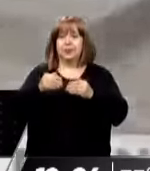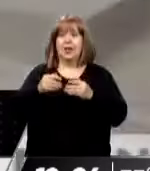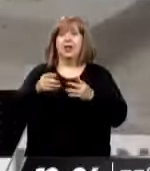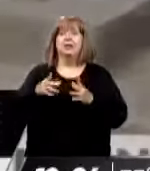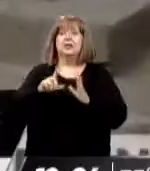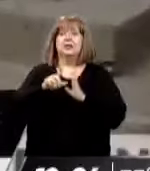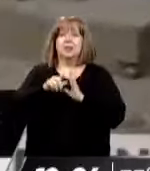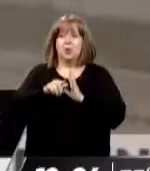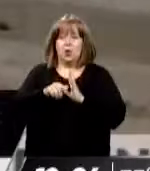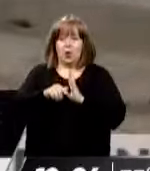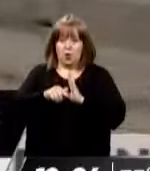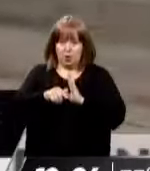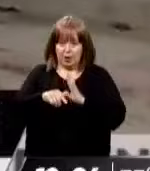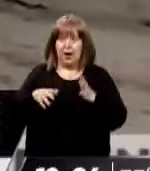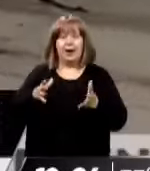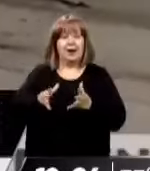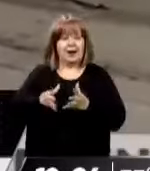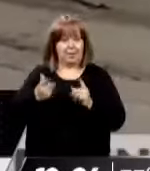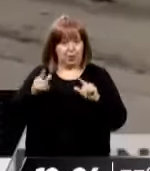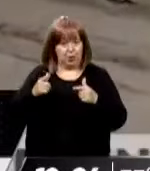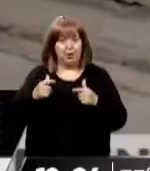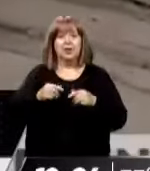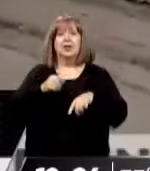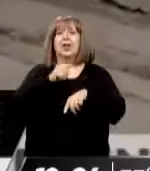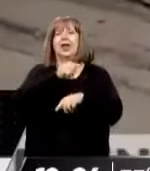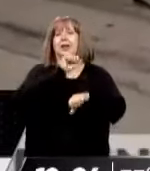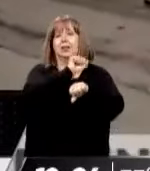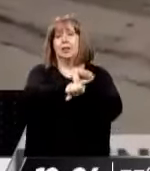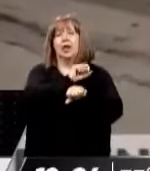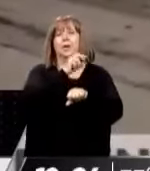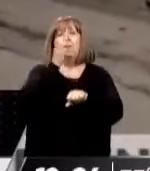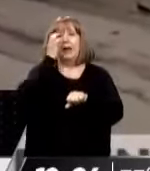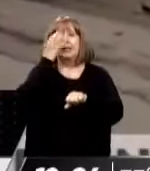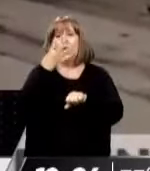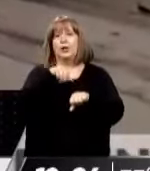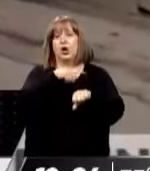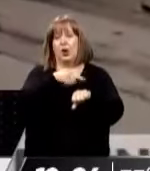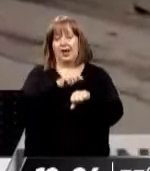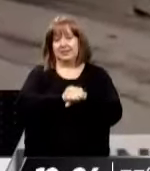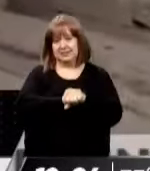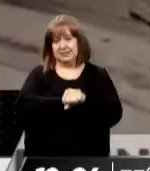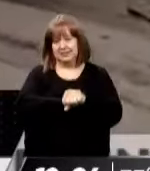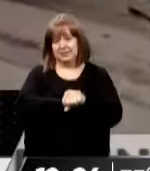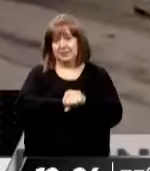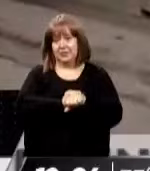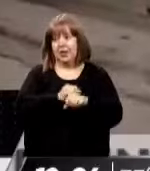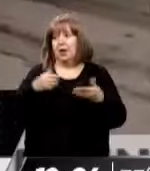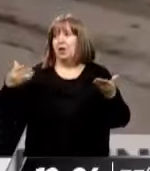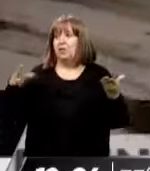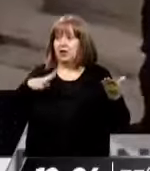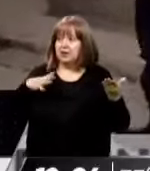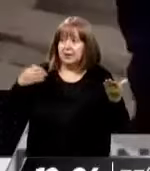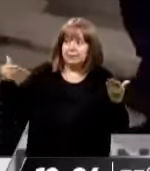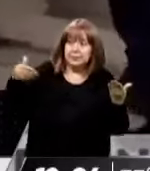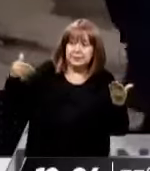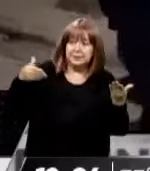rápidamente, la justicia argentina tiene solamente 24 horas para resolver su situación. Porque hoy por hoy, Si no le llegan los pedidos de la Interpol